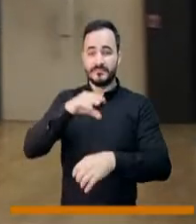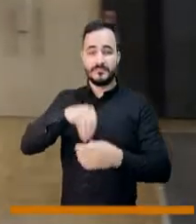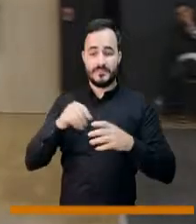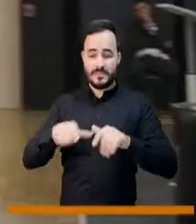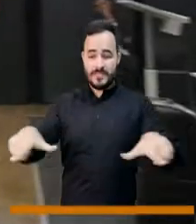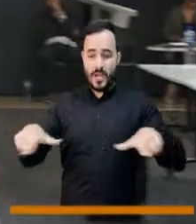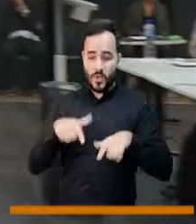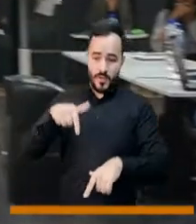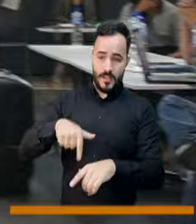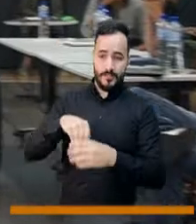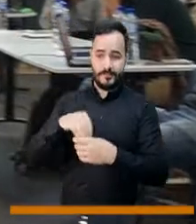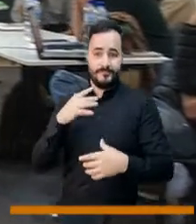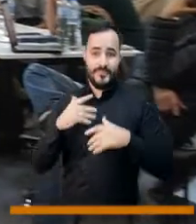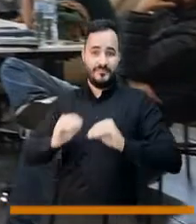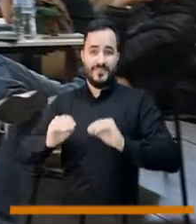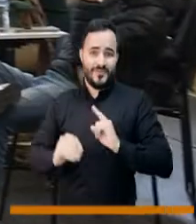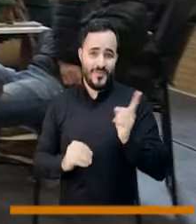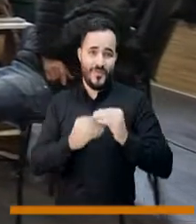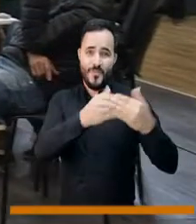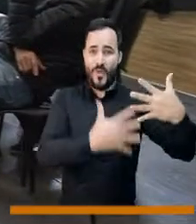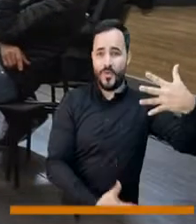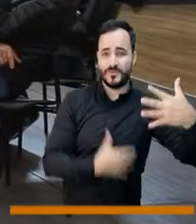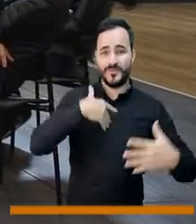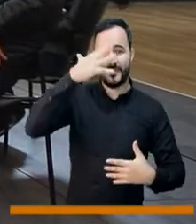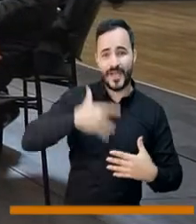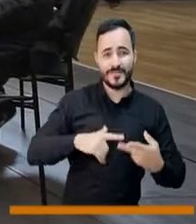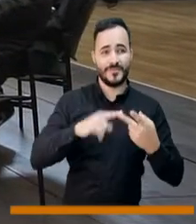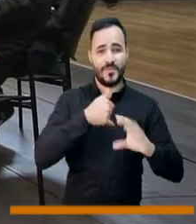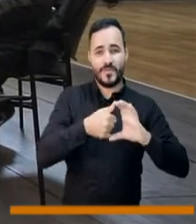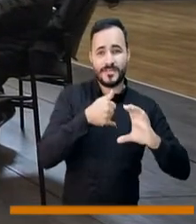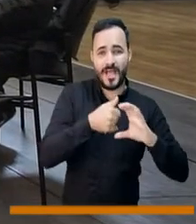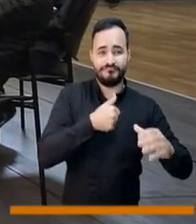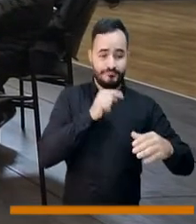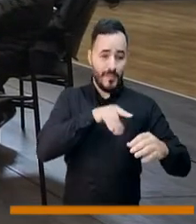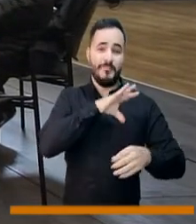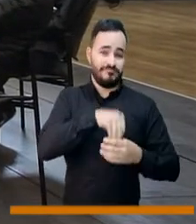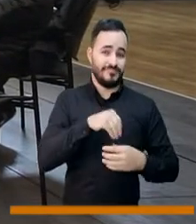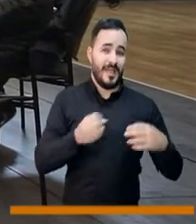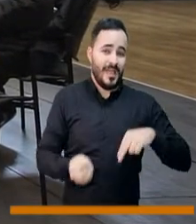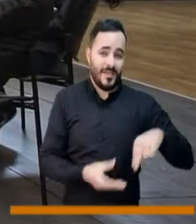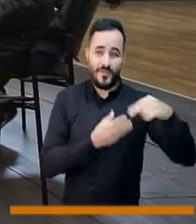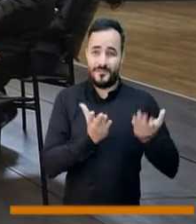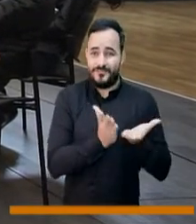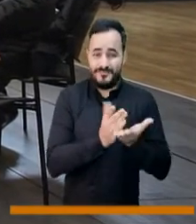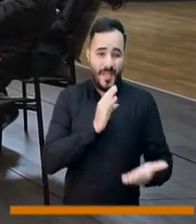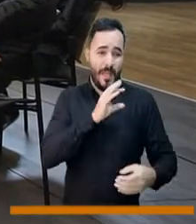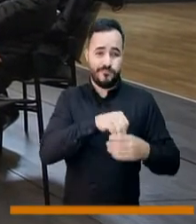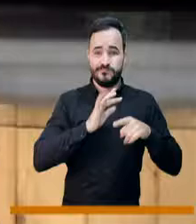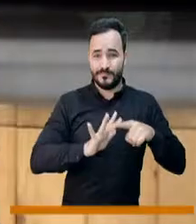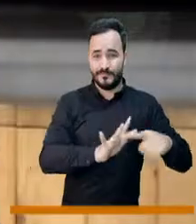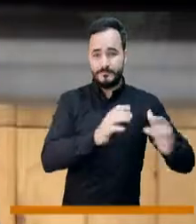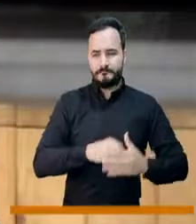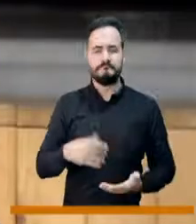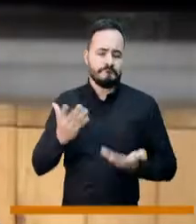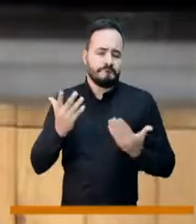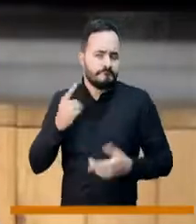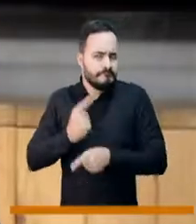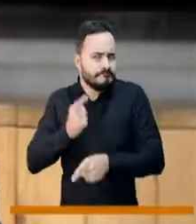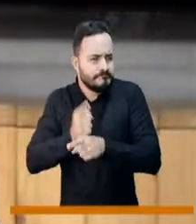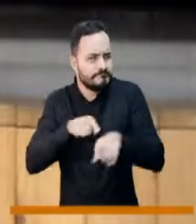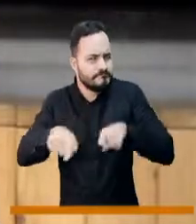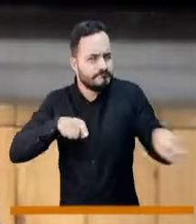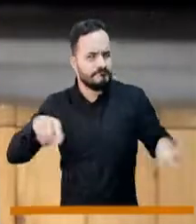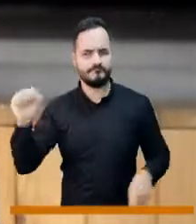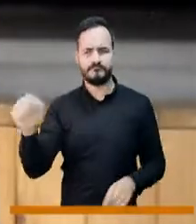no solamente es en un salón, sino que también se da vía WhatsApp, vía Facebook, muchos mecanismos que se han utilizado hoy para transformar la educación. Entonces eso está